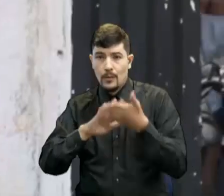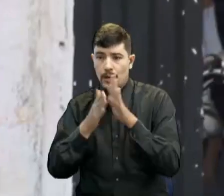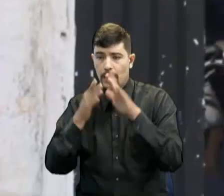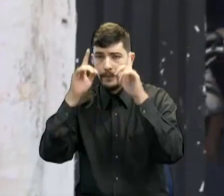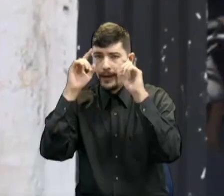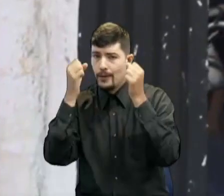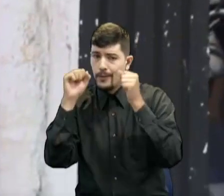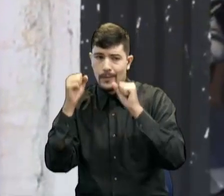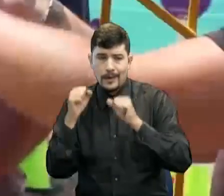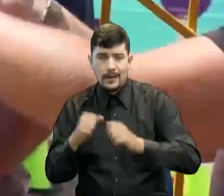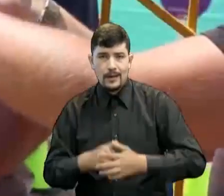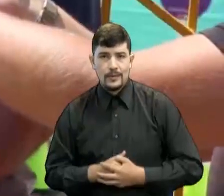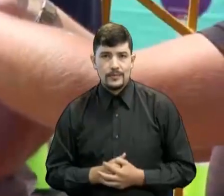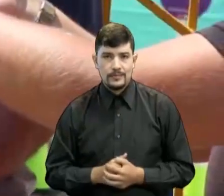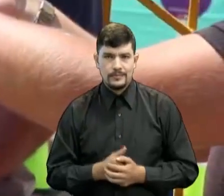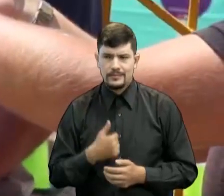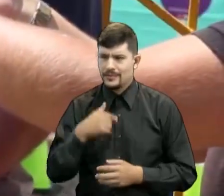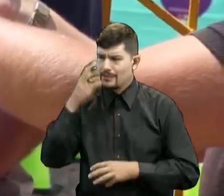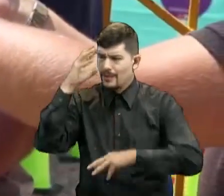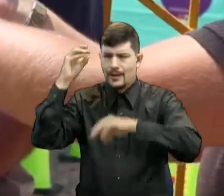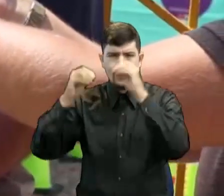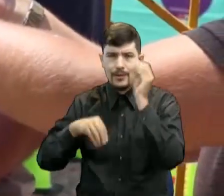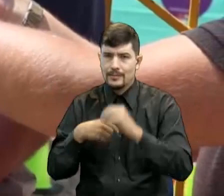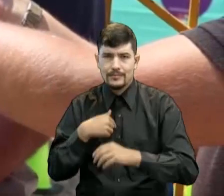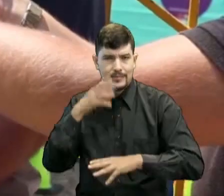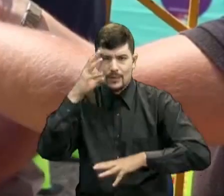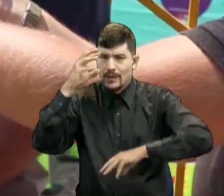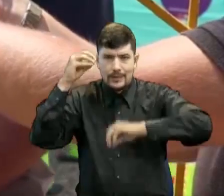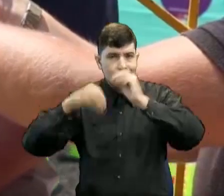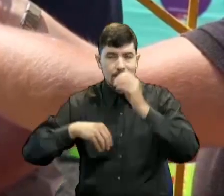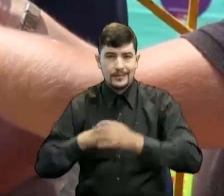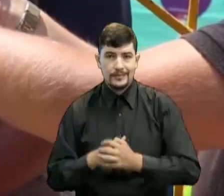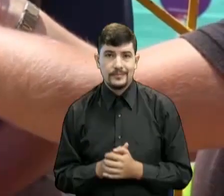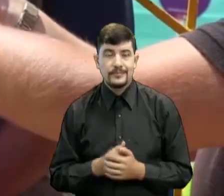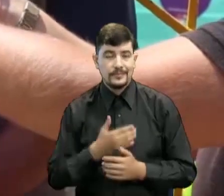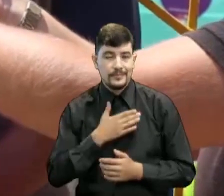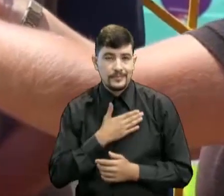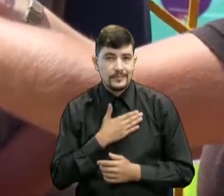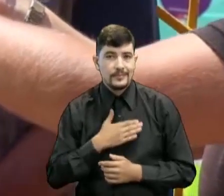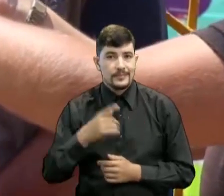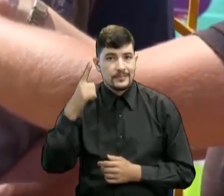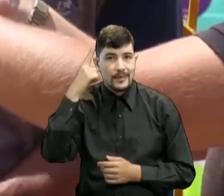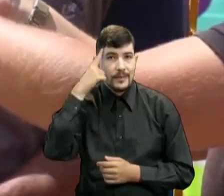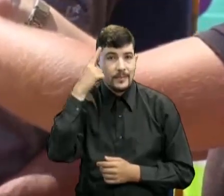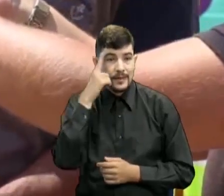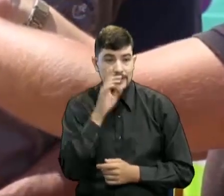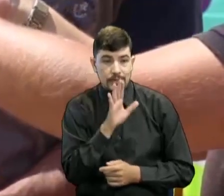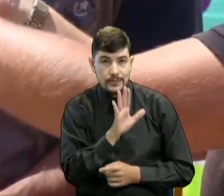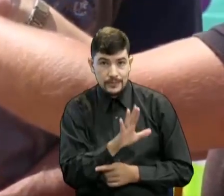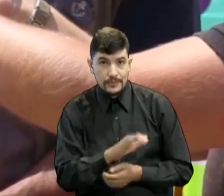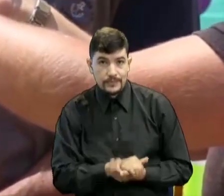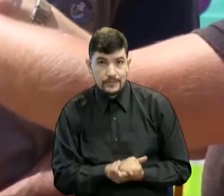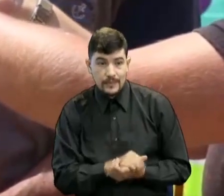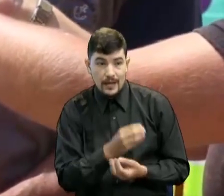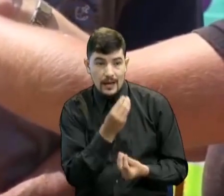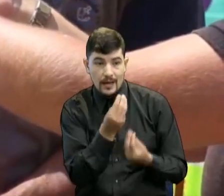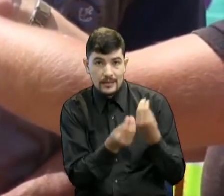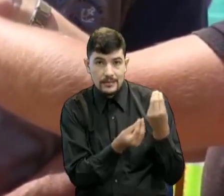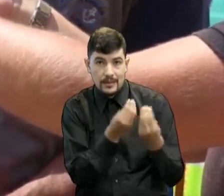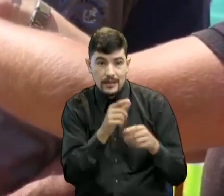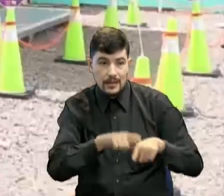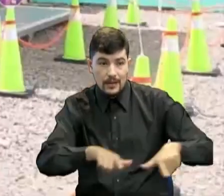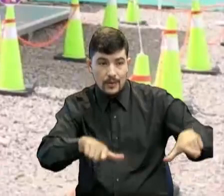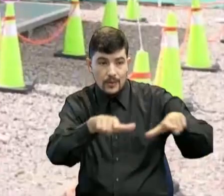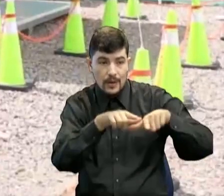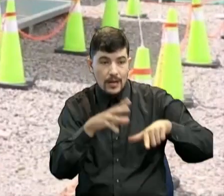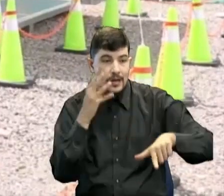que vive a su alrededor. No estoy de acuerdo con esto porque yo considero que para hacer esta especie de laboratorios debe ser en una